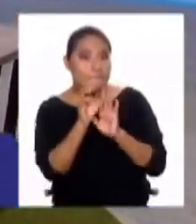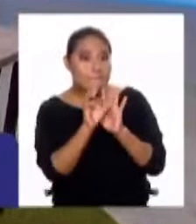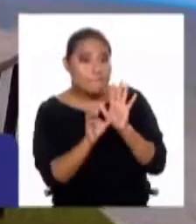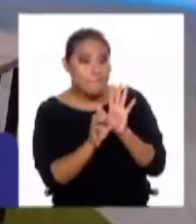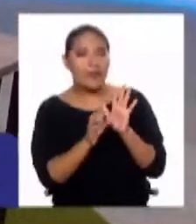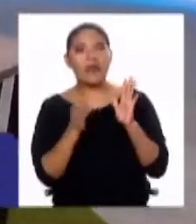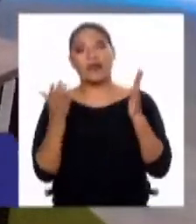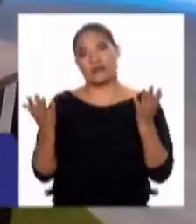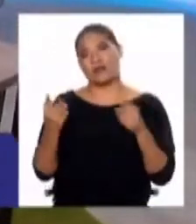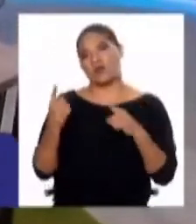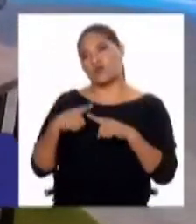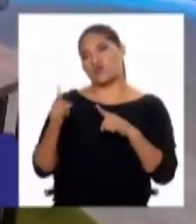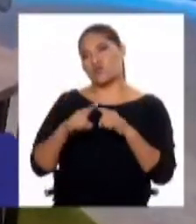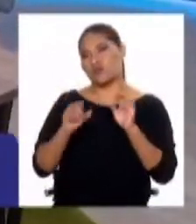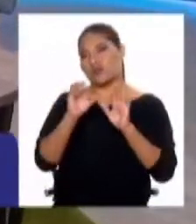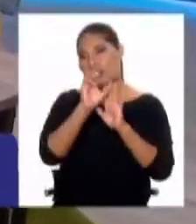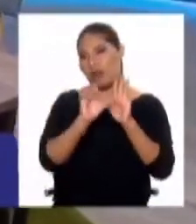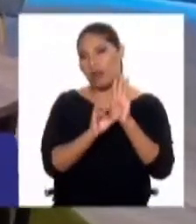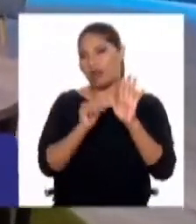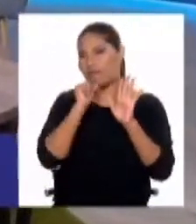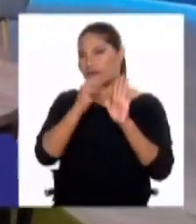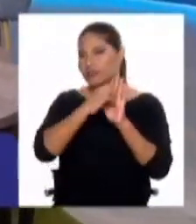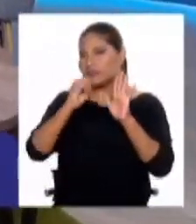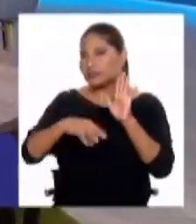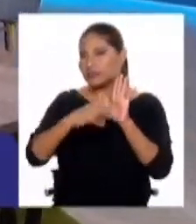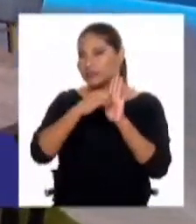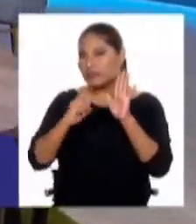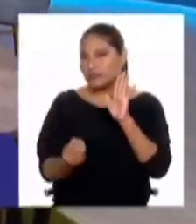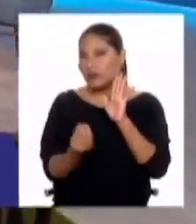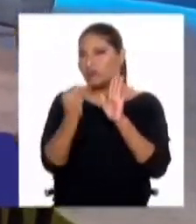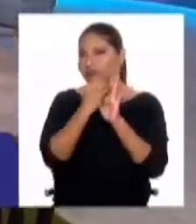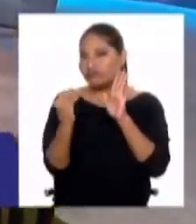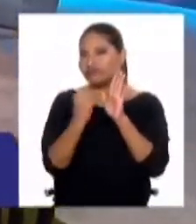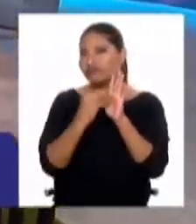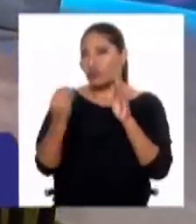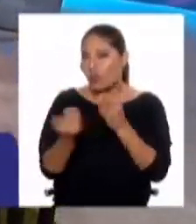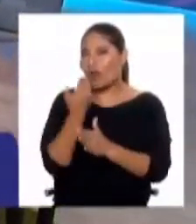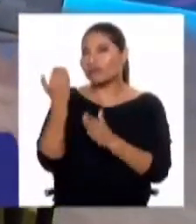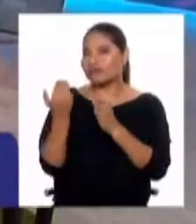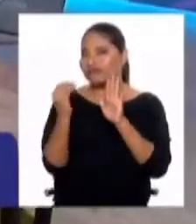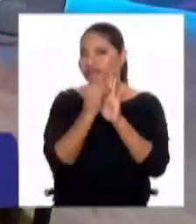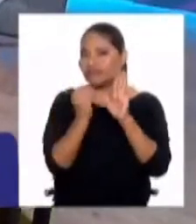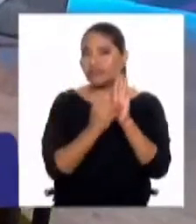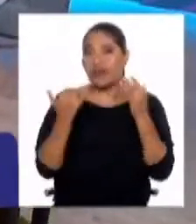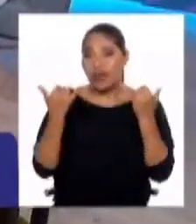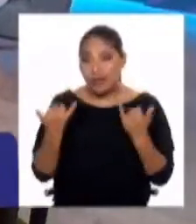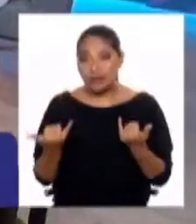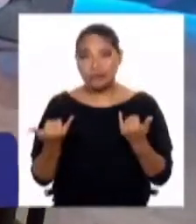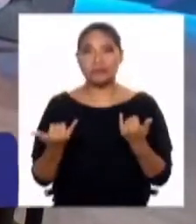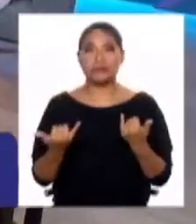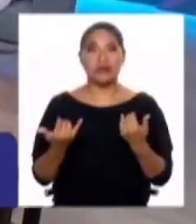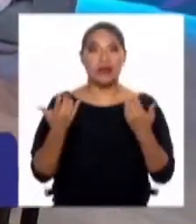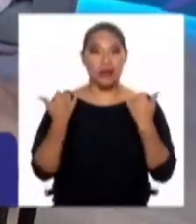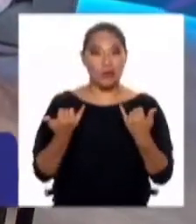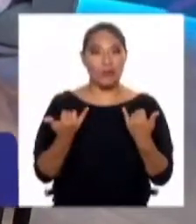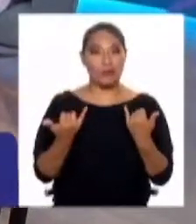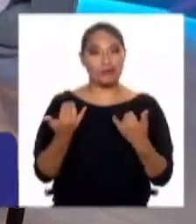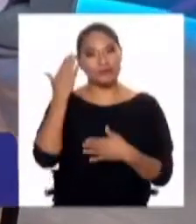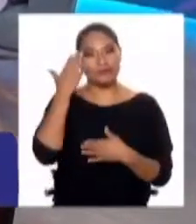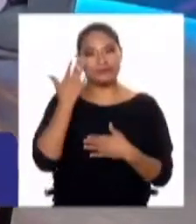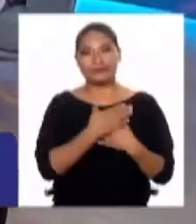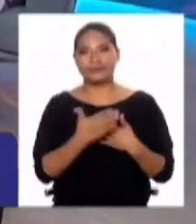hay varios cambios que hacer, claro, que se llaman a gritos que hacer. Ahí pues, como estamos